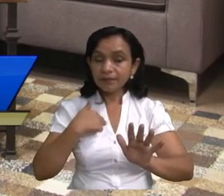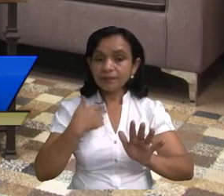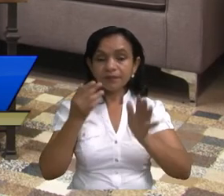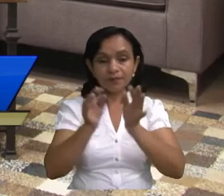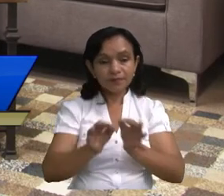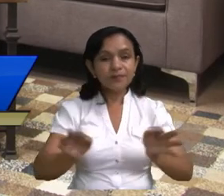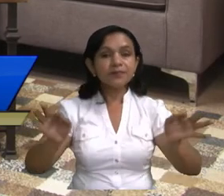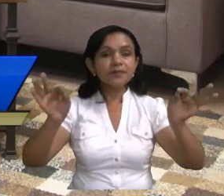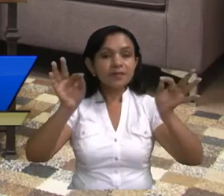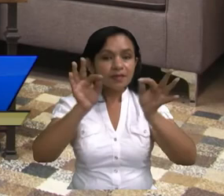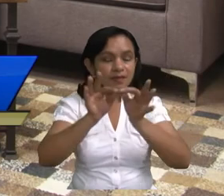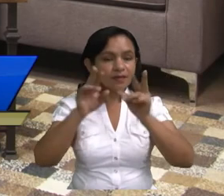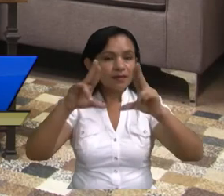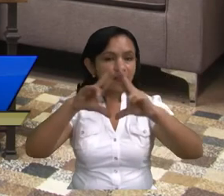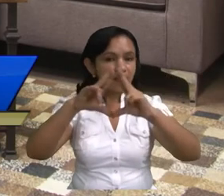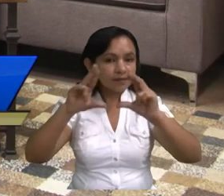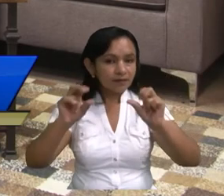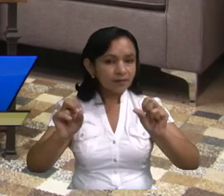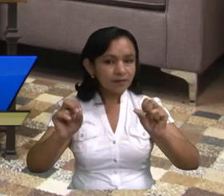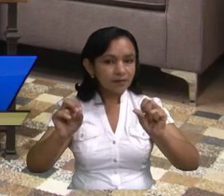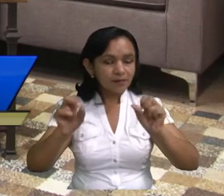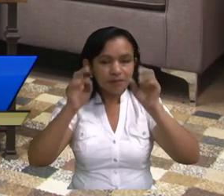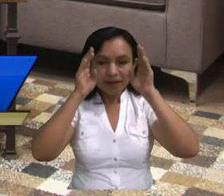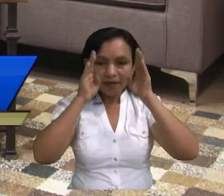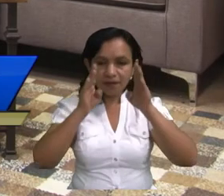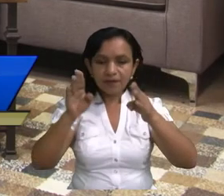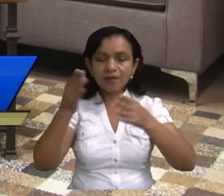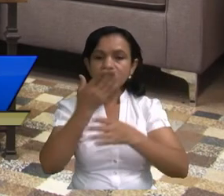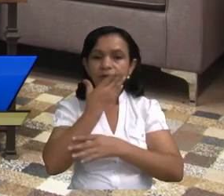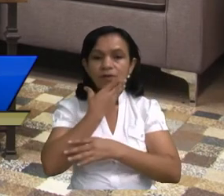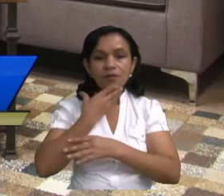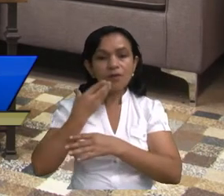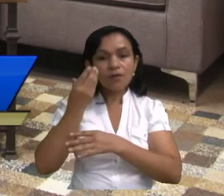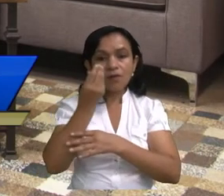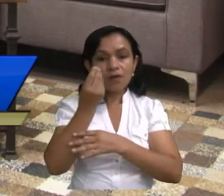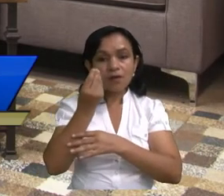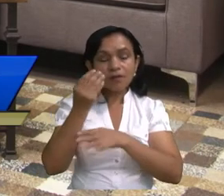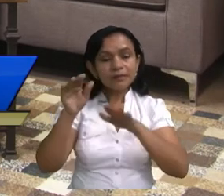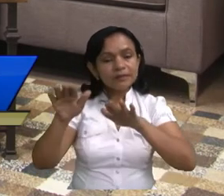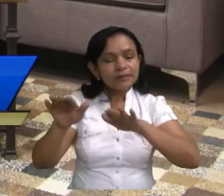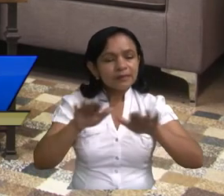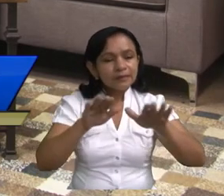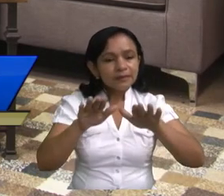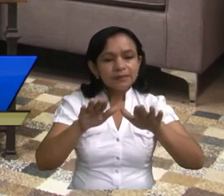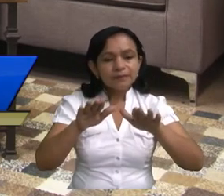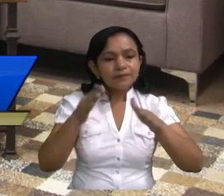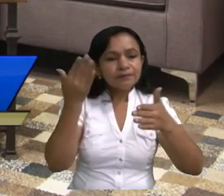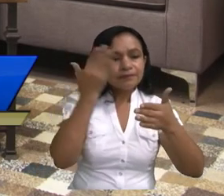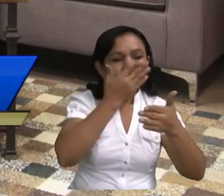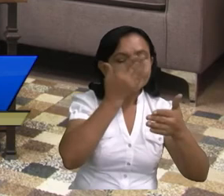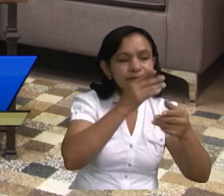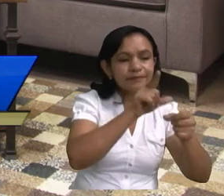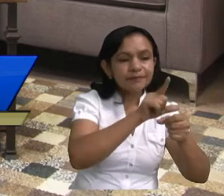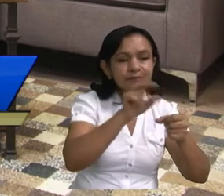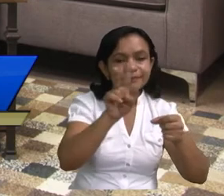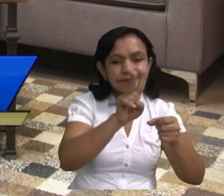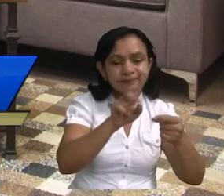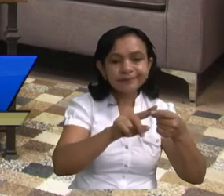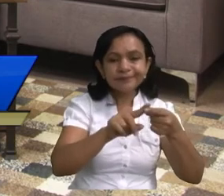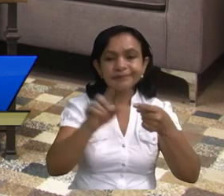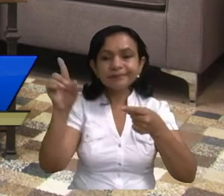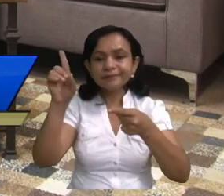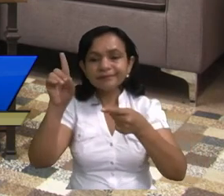muy importante en Nicaragua para la atención de los jóvenes que no pueden estar en ninguna de las modalidades que